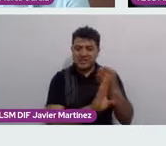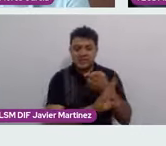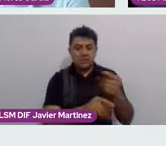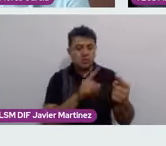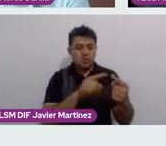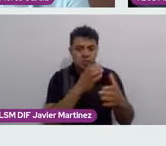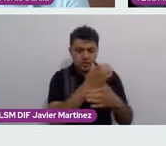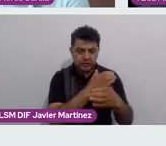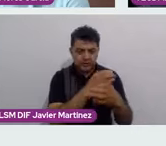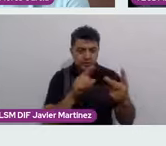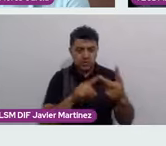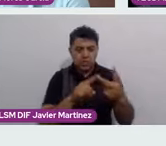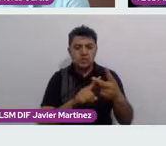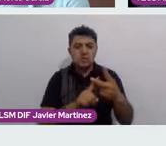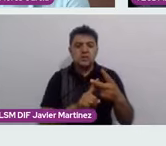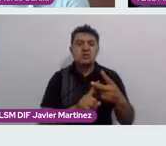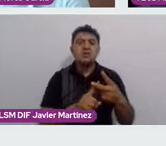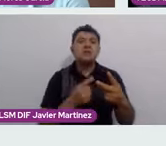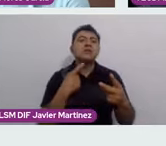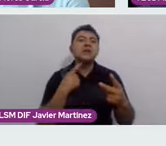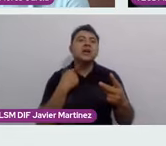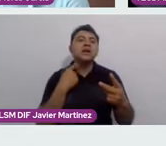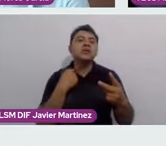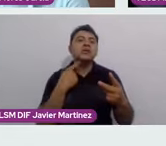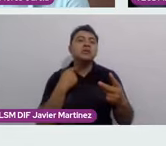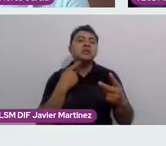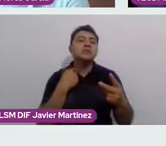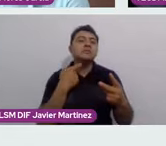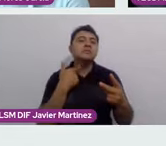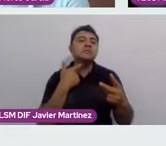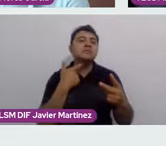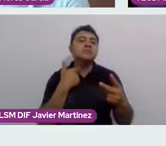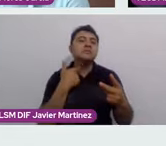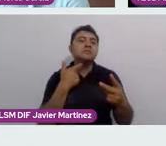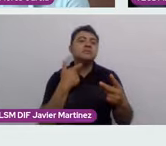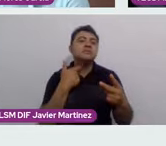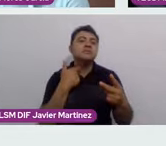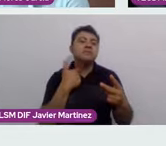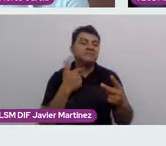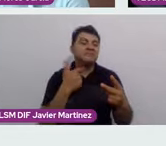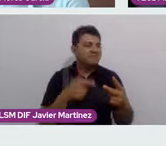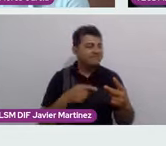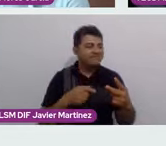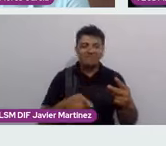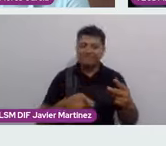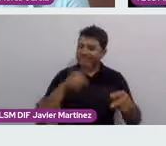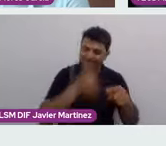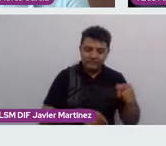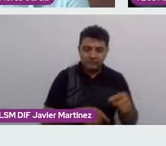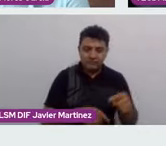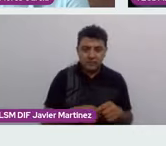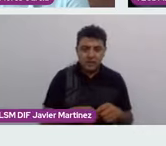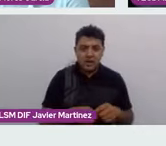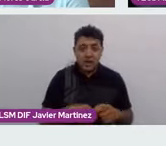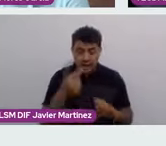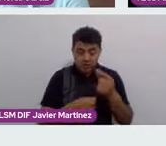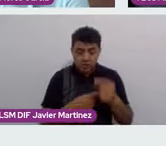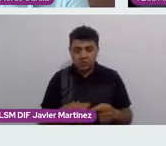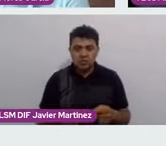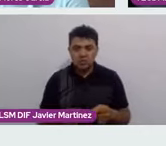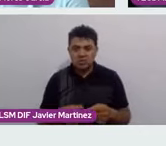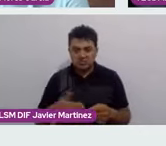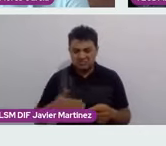fácilmente hacia el oído y lo intoxica. Por eso cuando a veces abusan del alcohol o se abusa del alcohol, queda uno con el oído tapado o